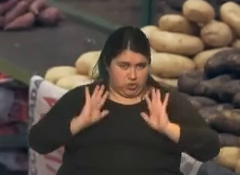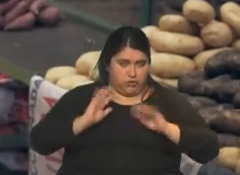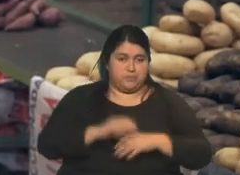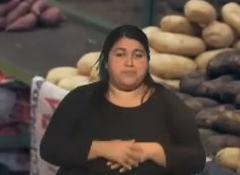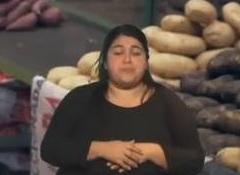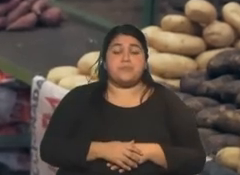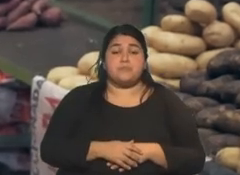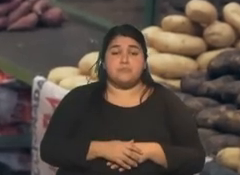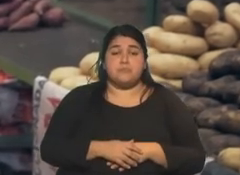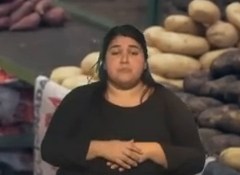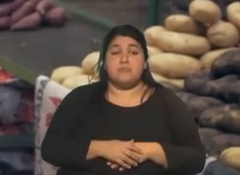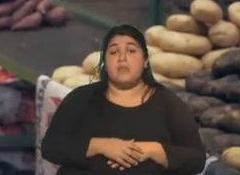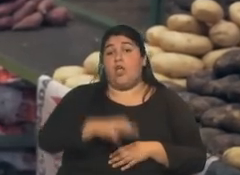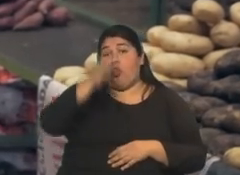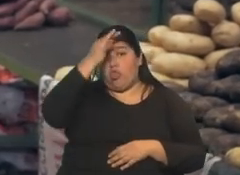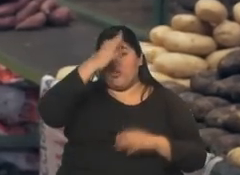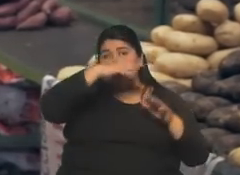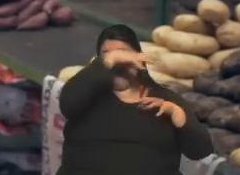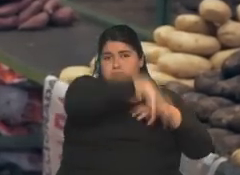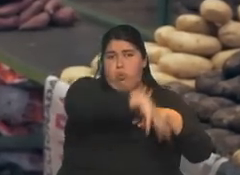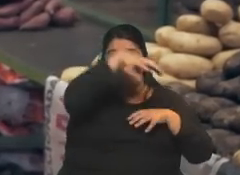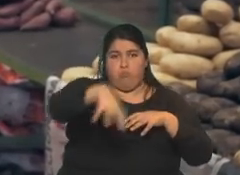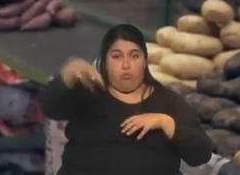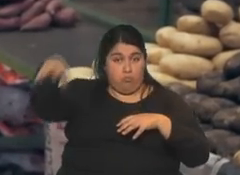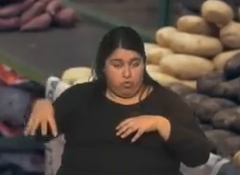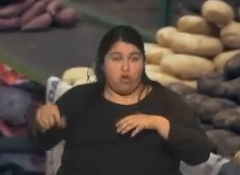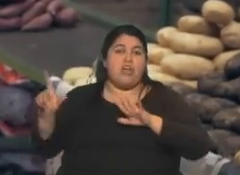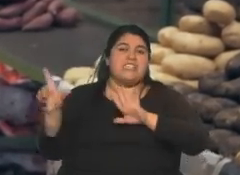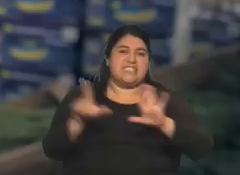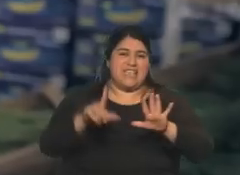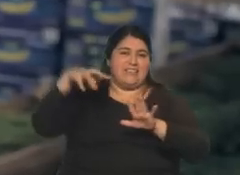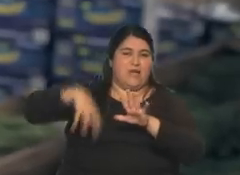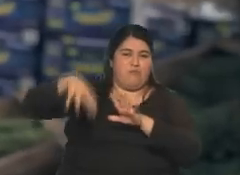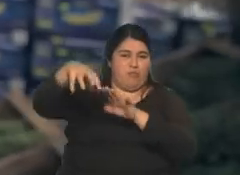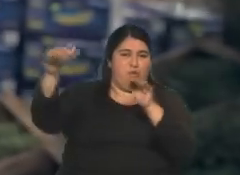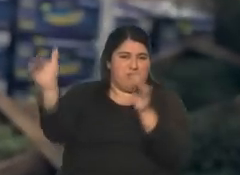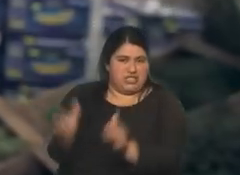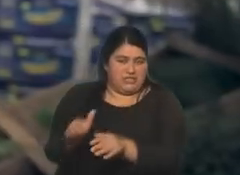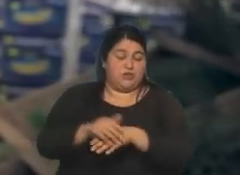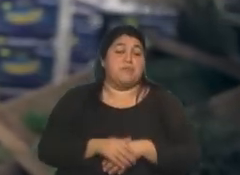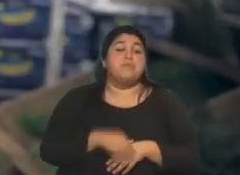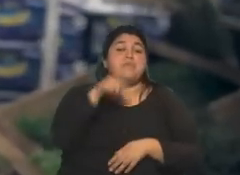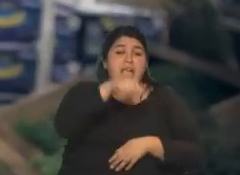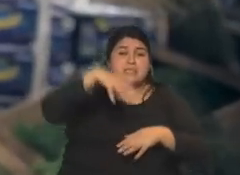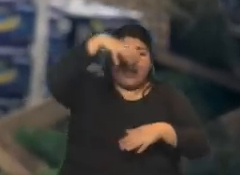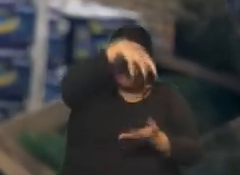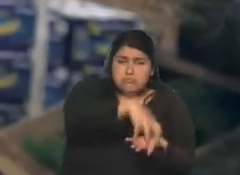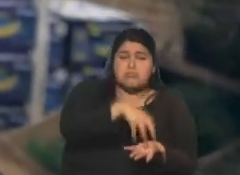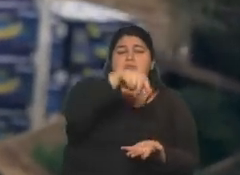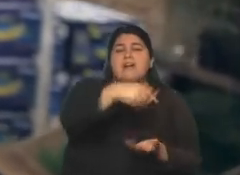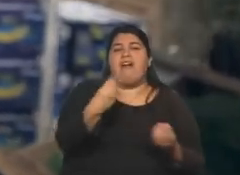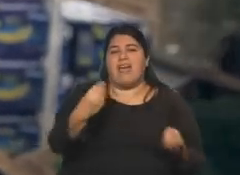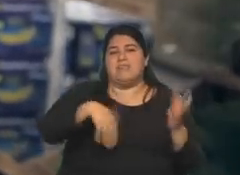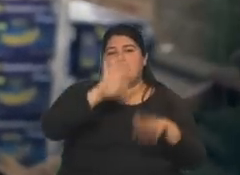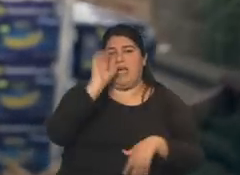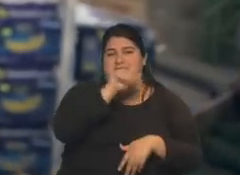Hay 12 pabellones grandes y 7 pabellones más chicos. Esta forma parte de una de las instancias